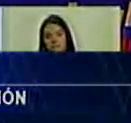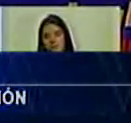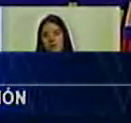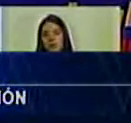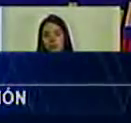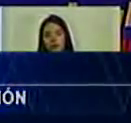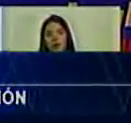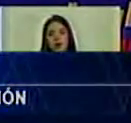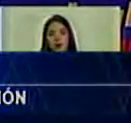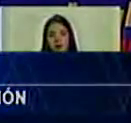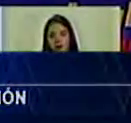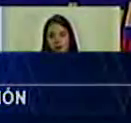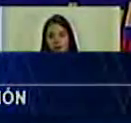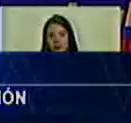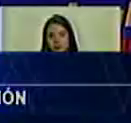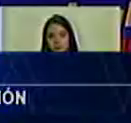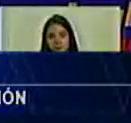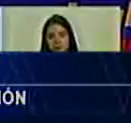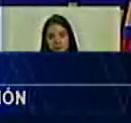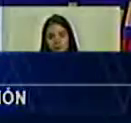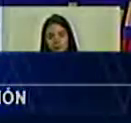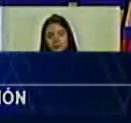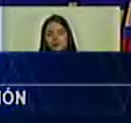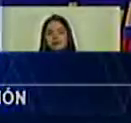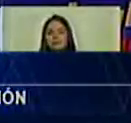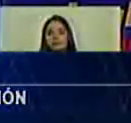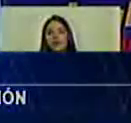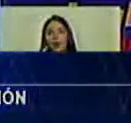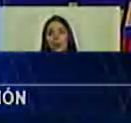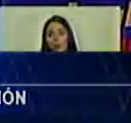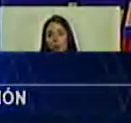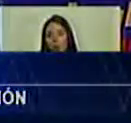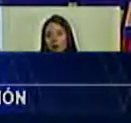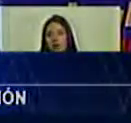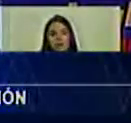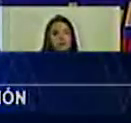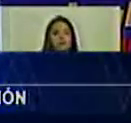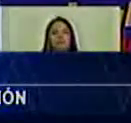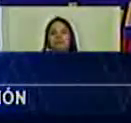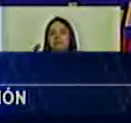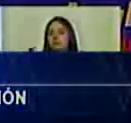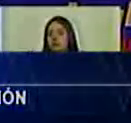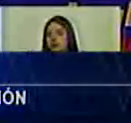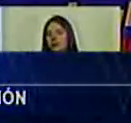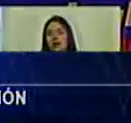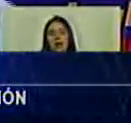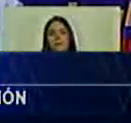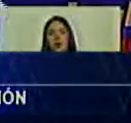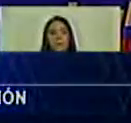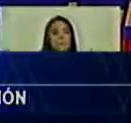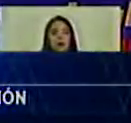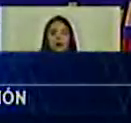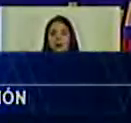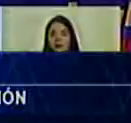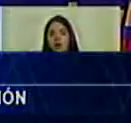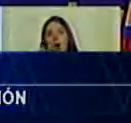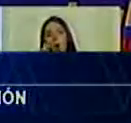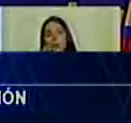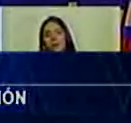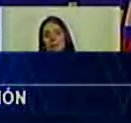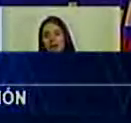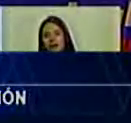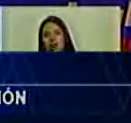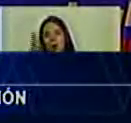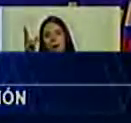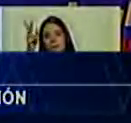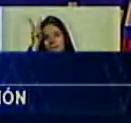elegir alcaldesas y alcaldes, vota casi el triple de gente de la que vota para elegir al señor Perrito Faldero de